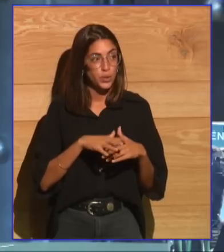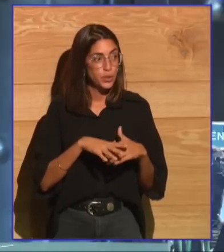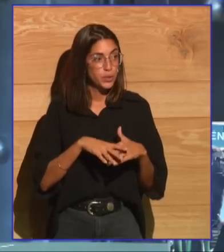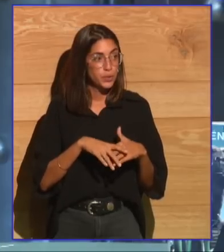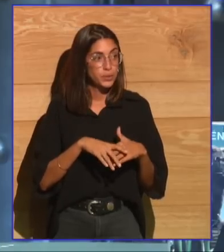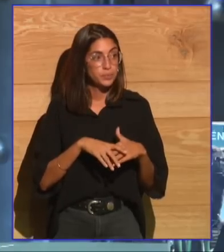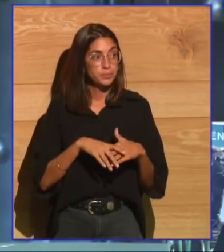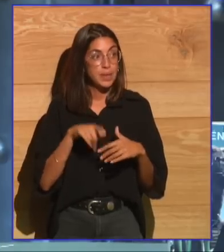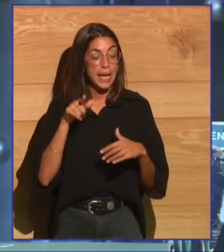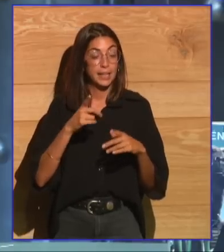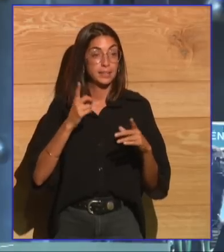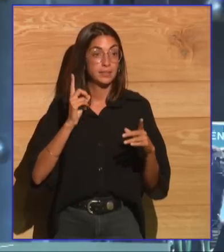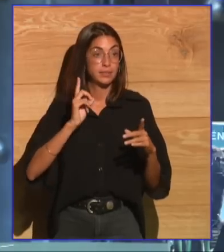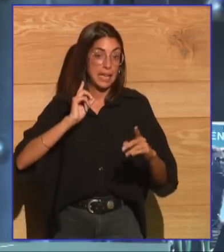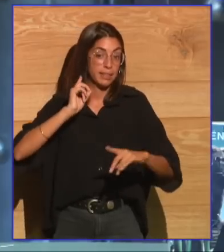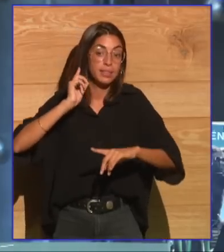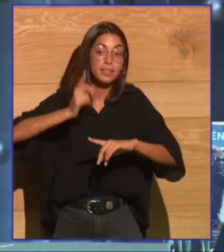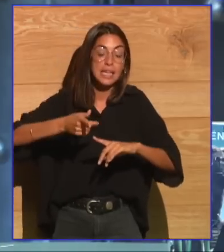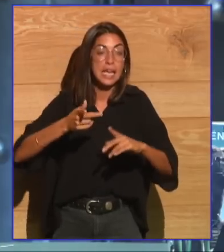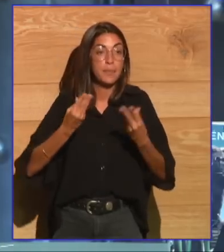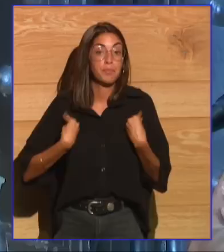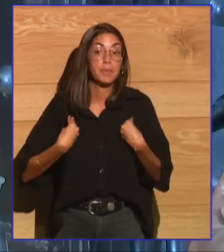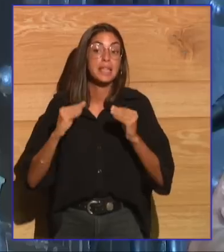en su vida personal